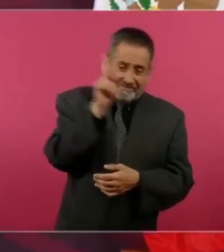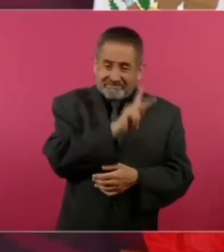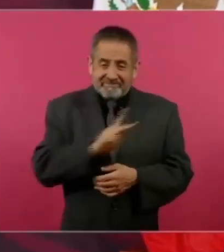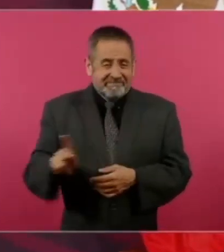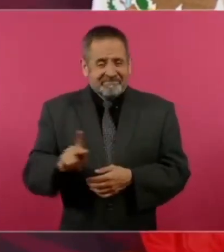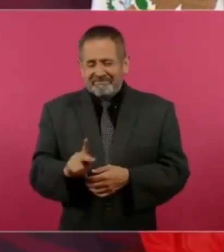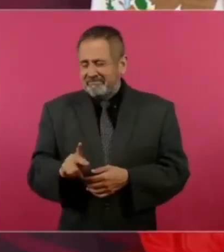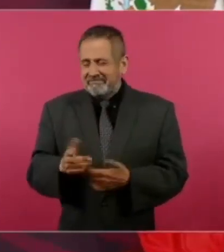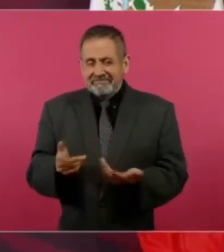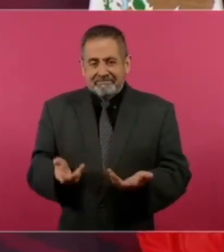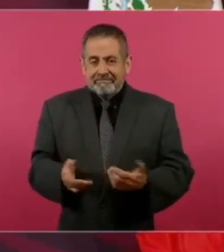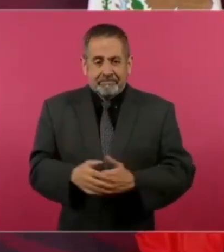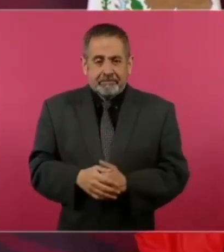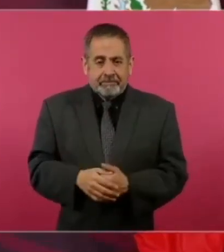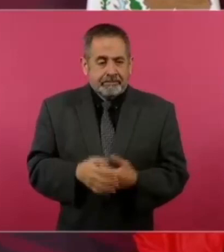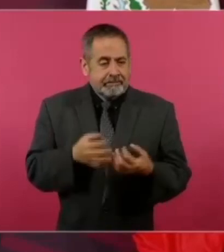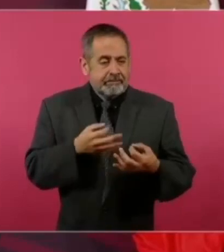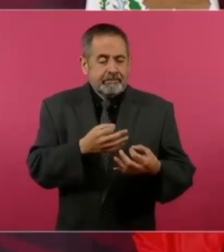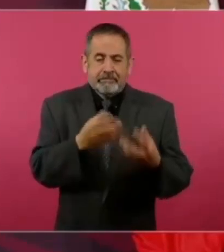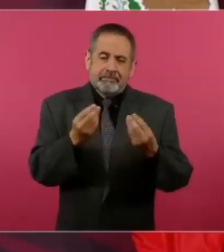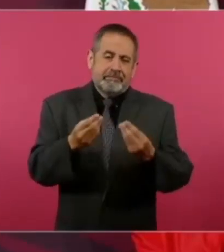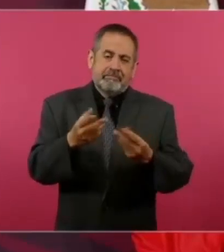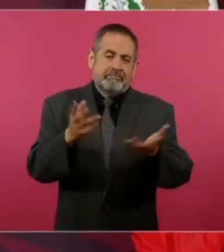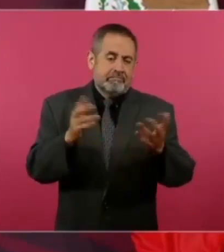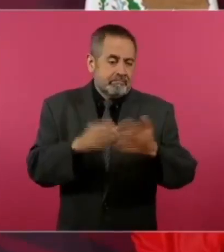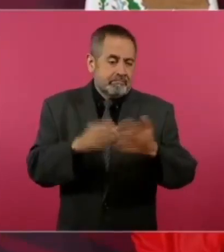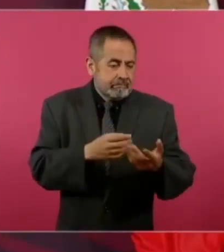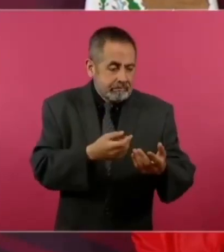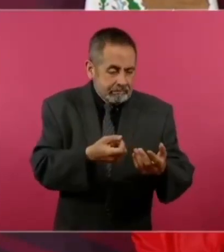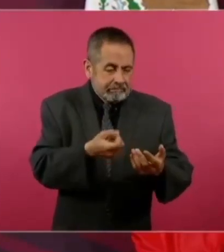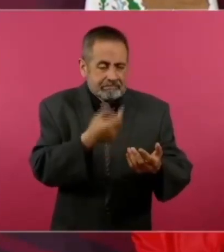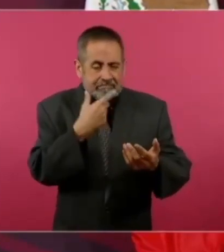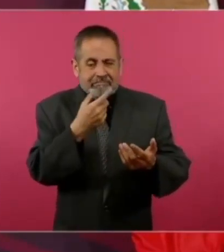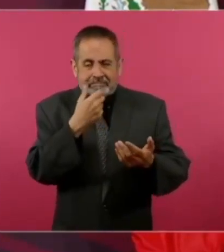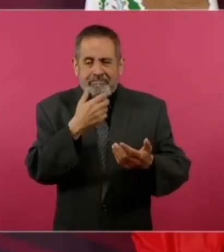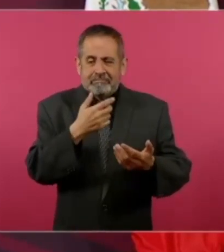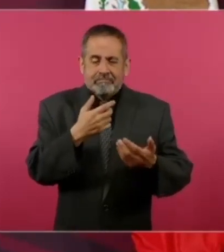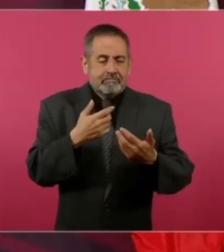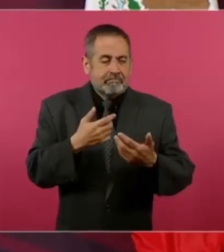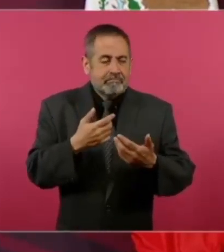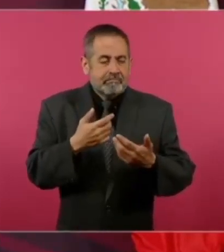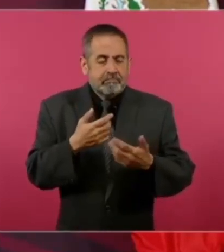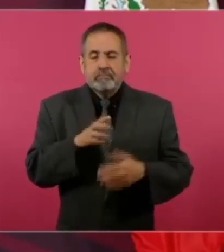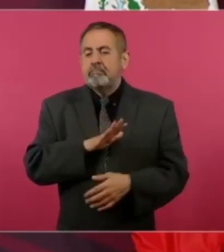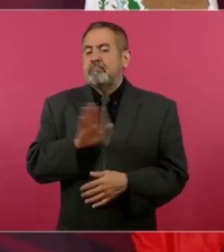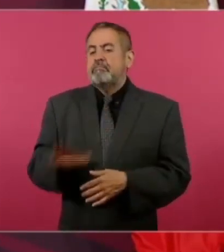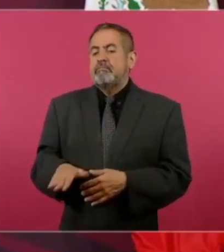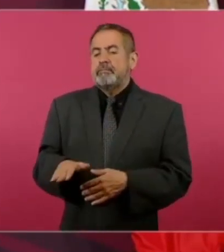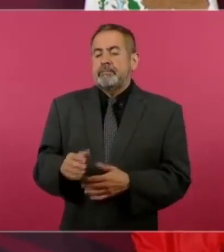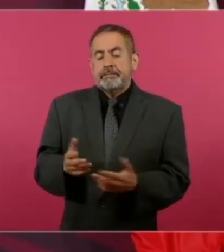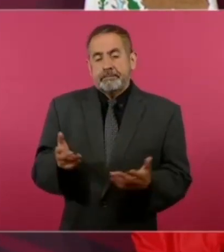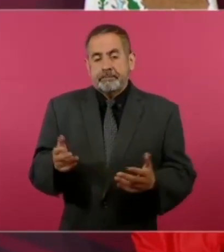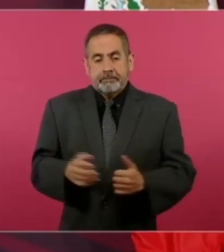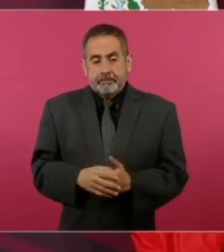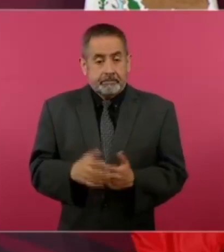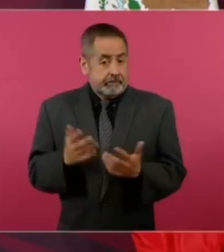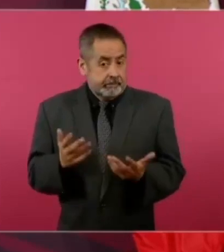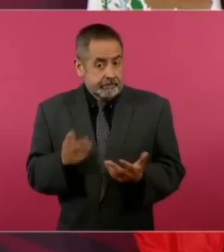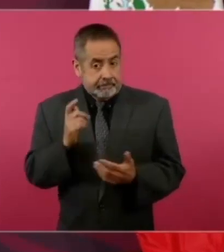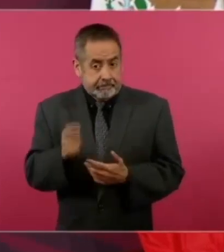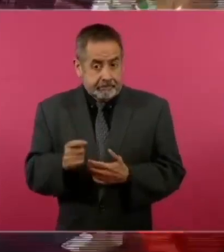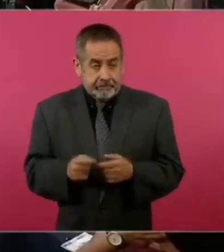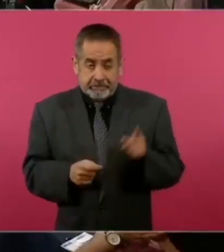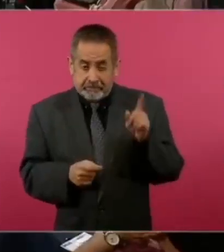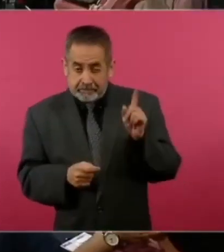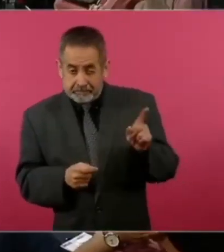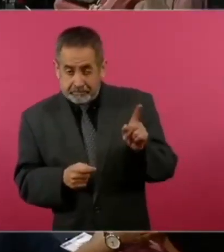caso, pues, a la pérdida de la vida. Entonces, si no se